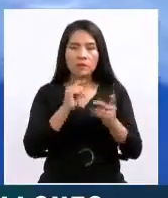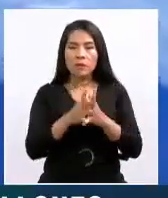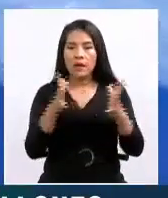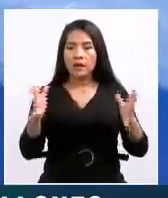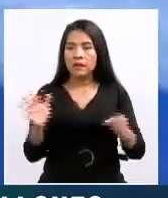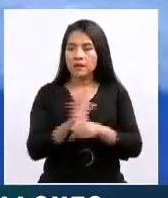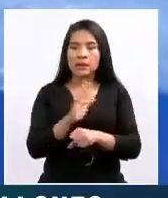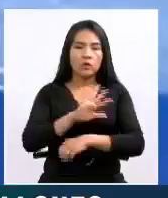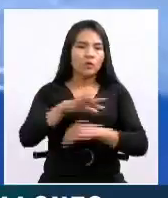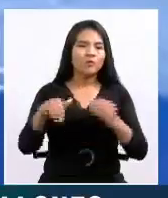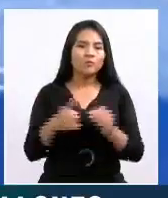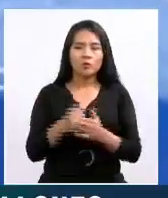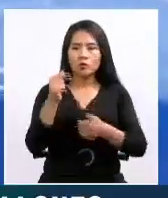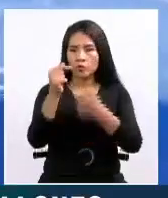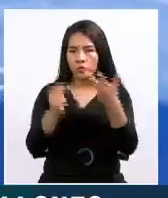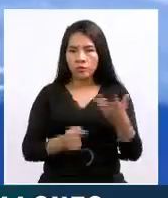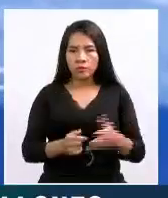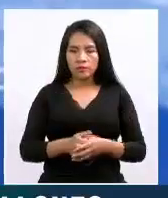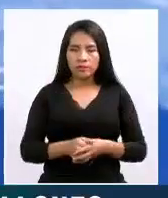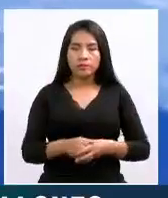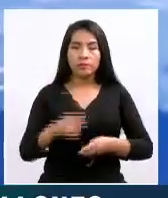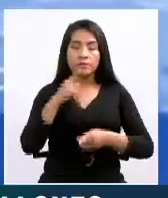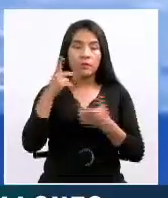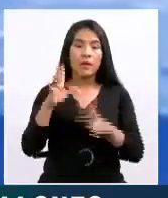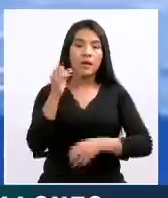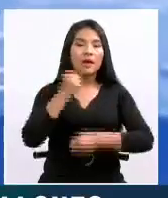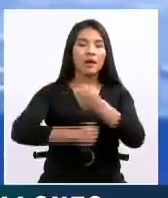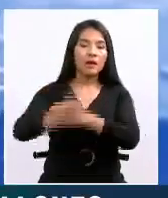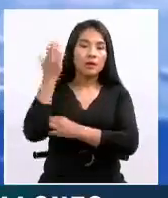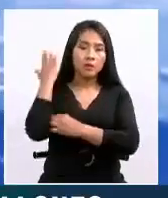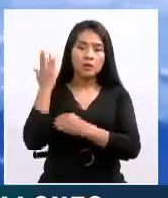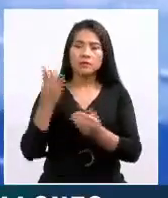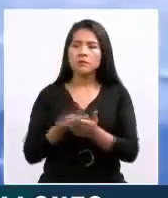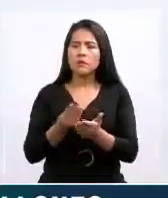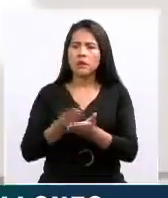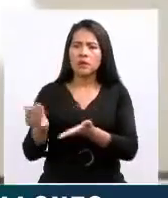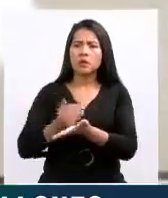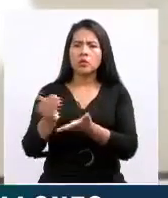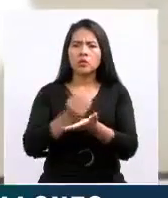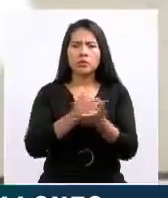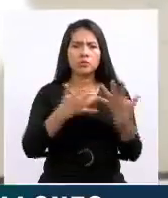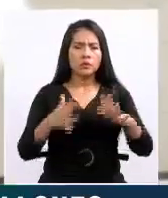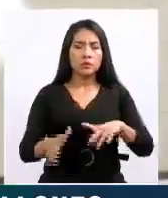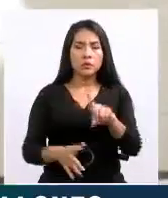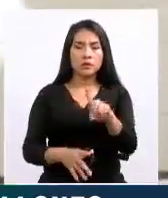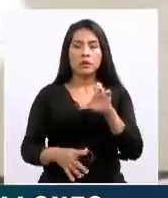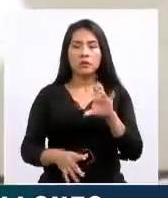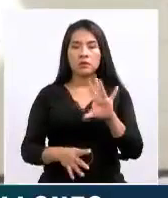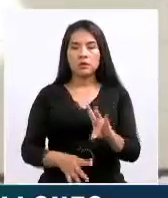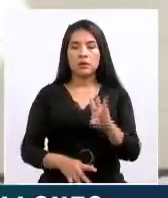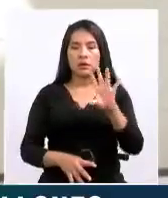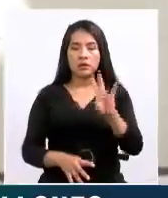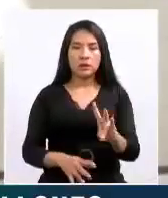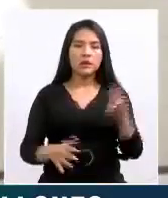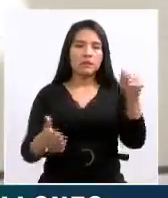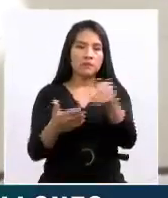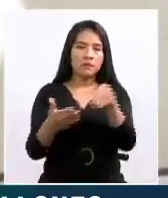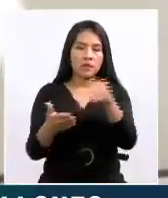cultivo comercial, entre otros. El año pasado la recaudación ha superado los 177